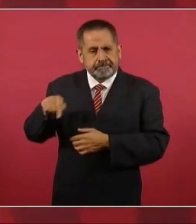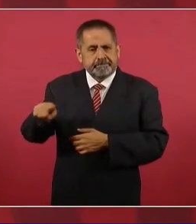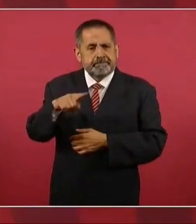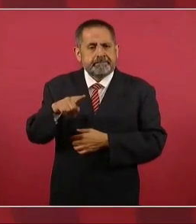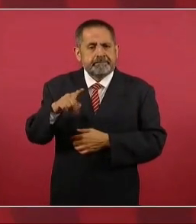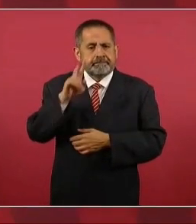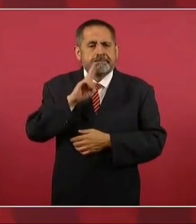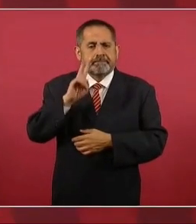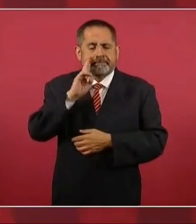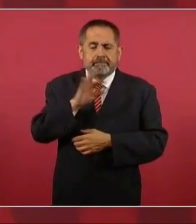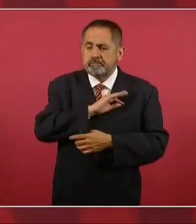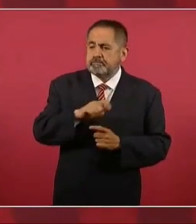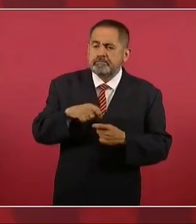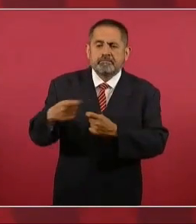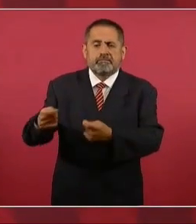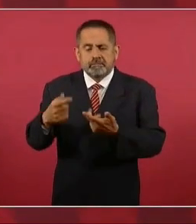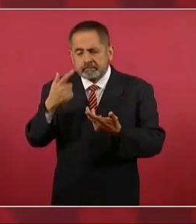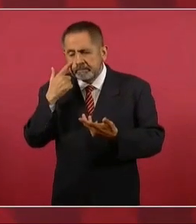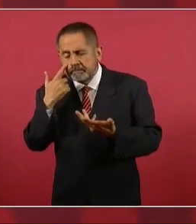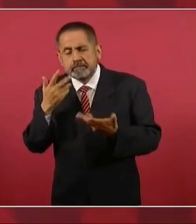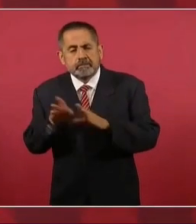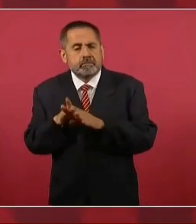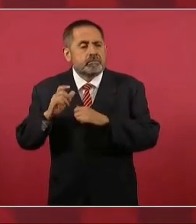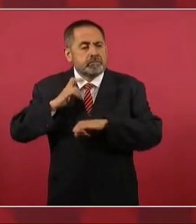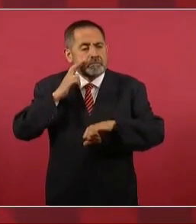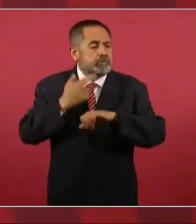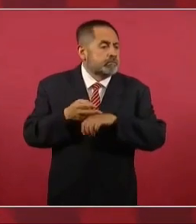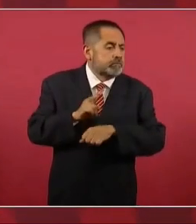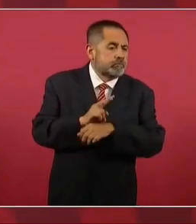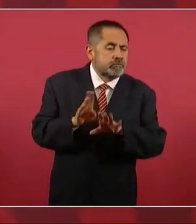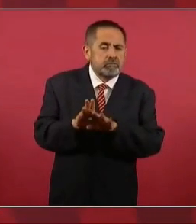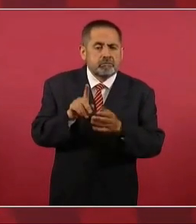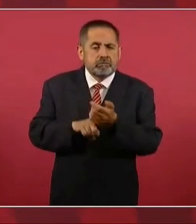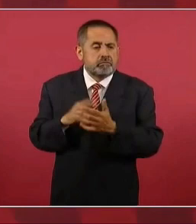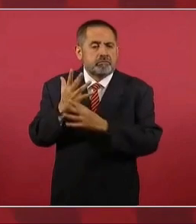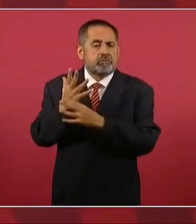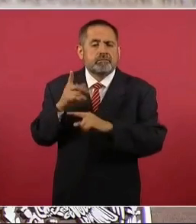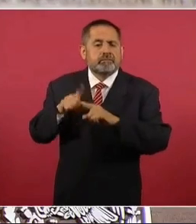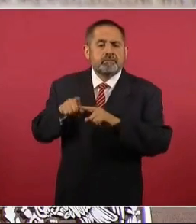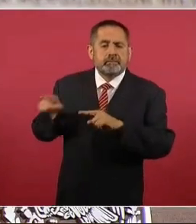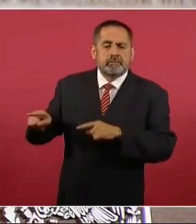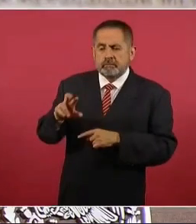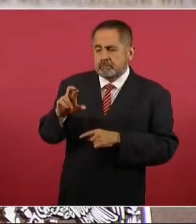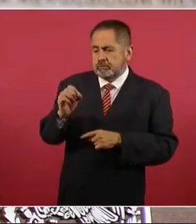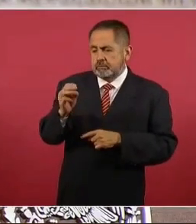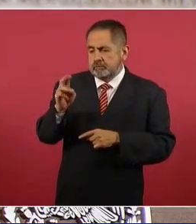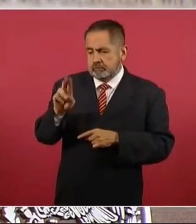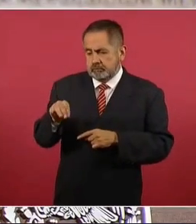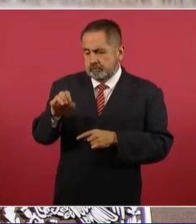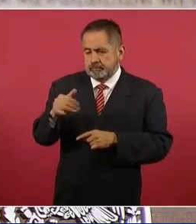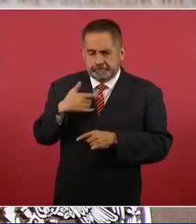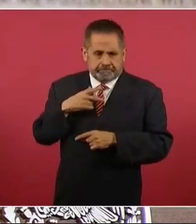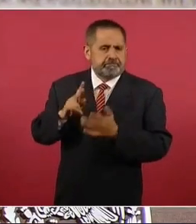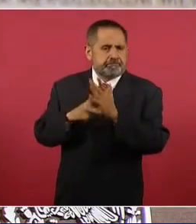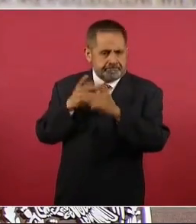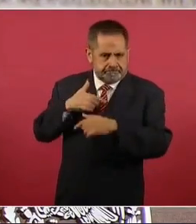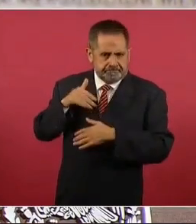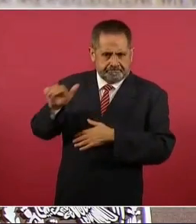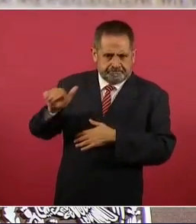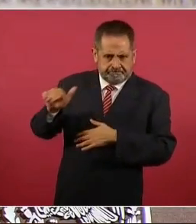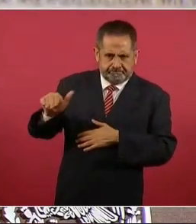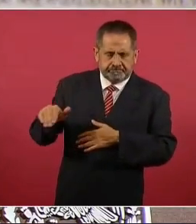se ocupe de este planteamiento Román Meyer.